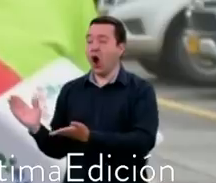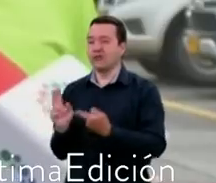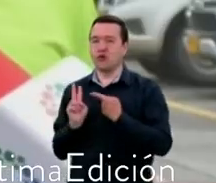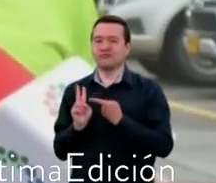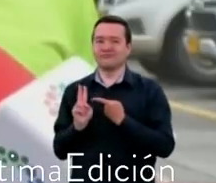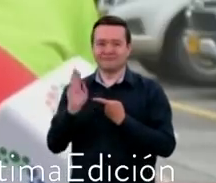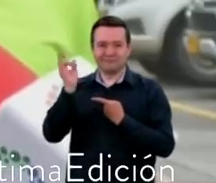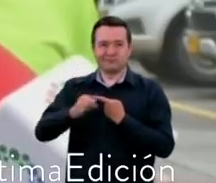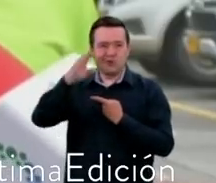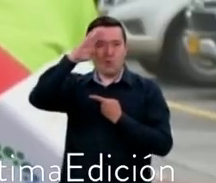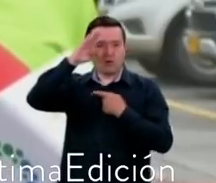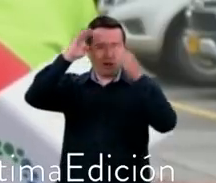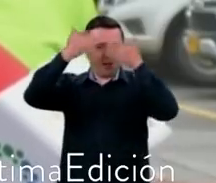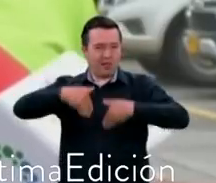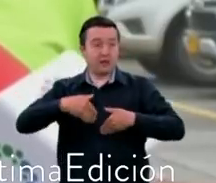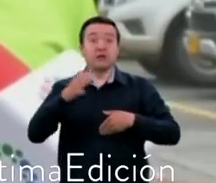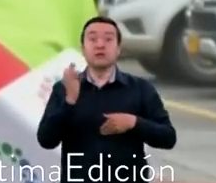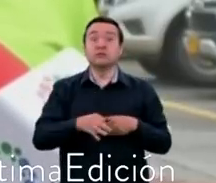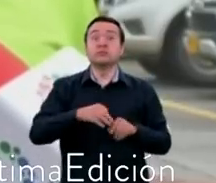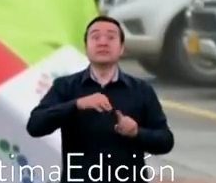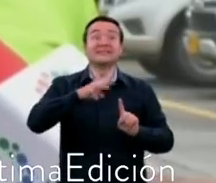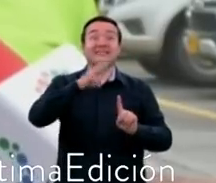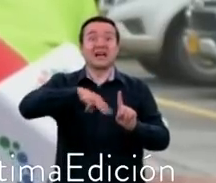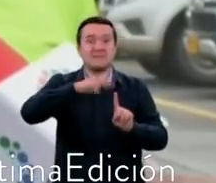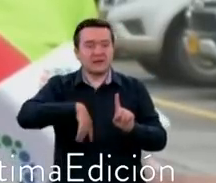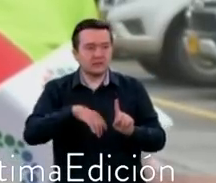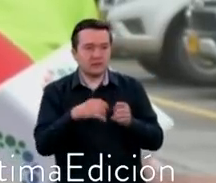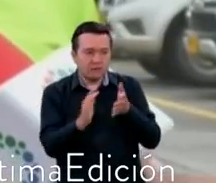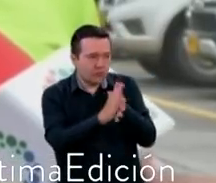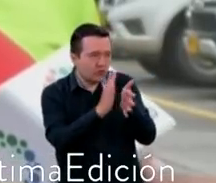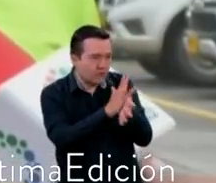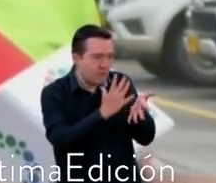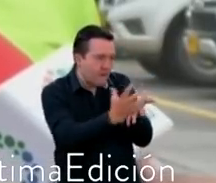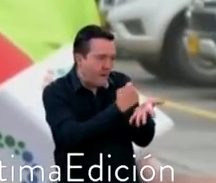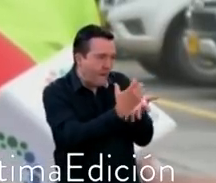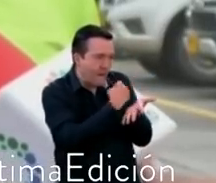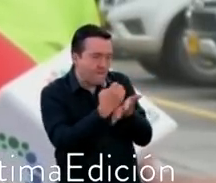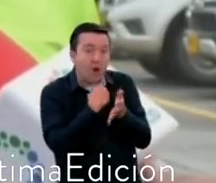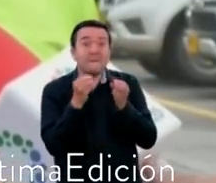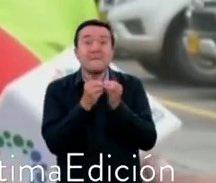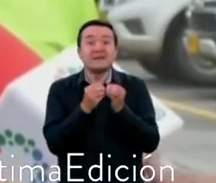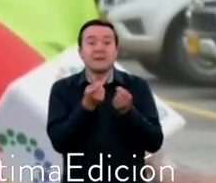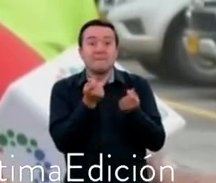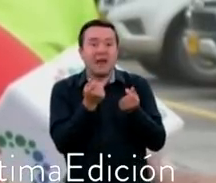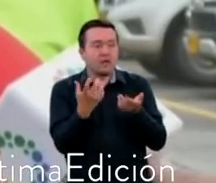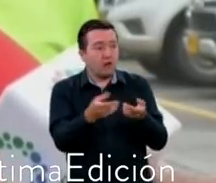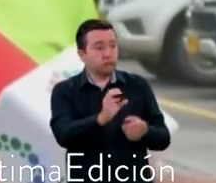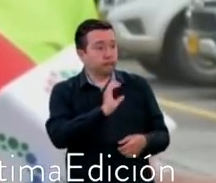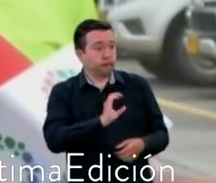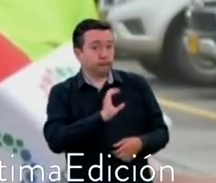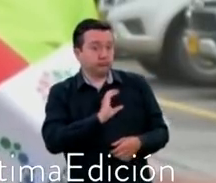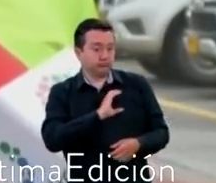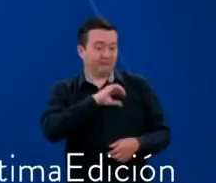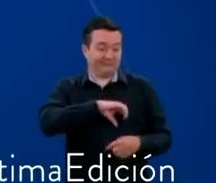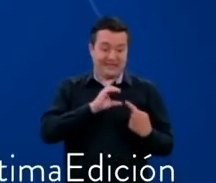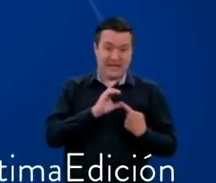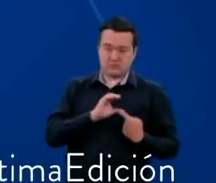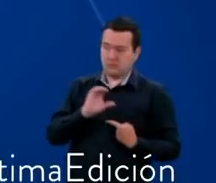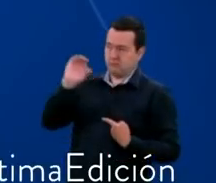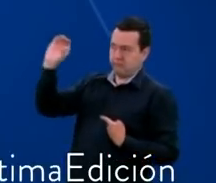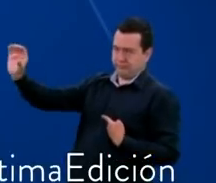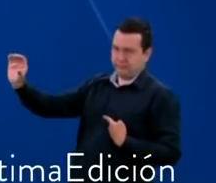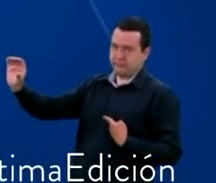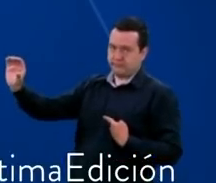información, recibiendo inclusive dinero que hacía parte de la investigación y se entregaba a la